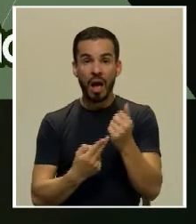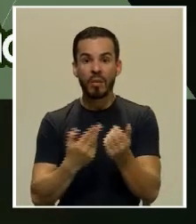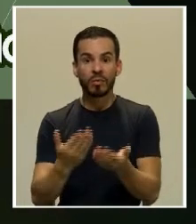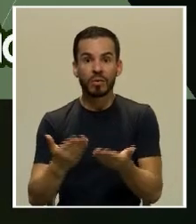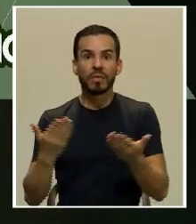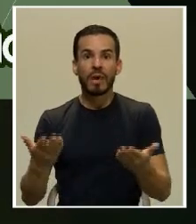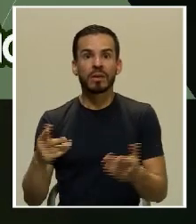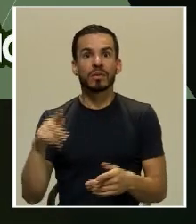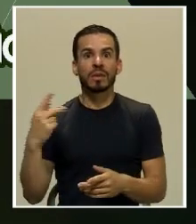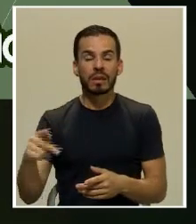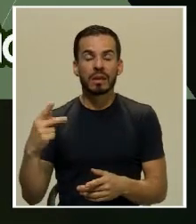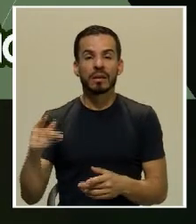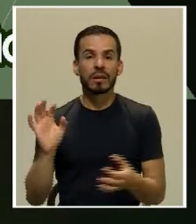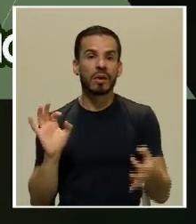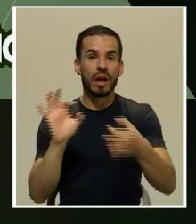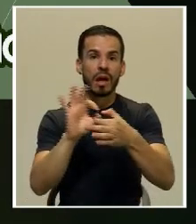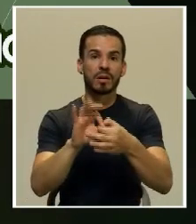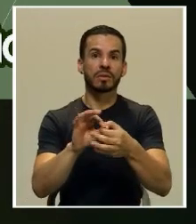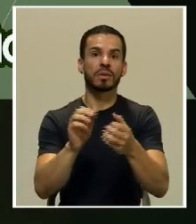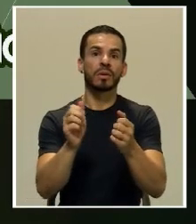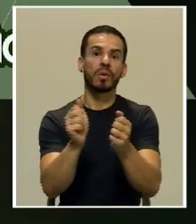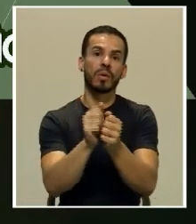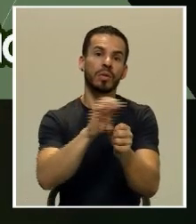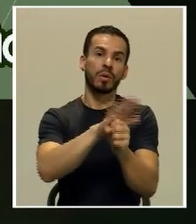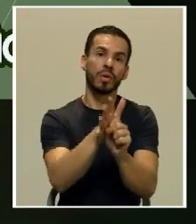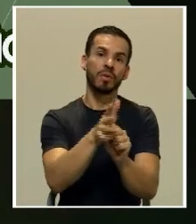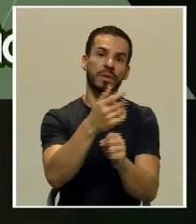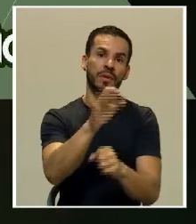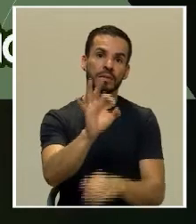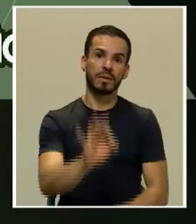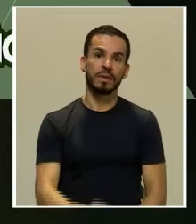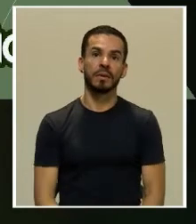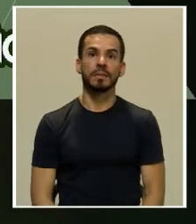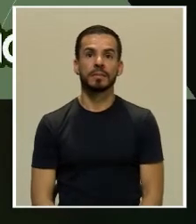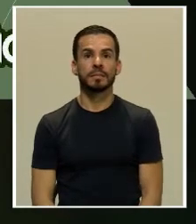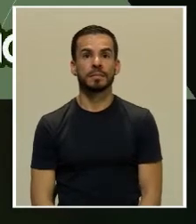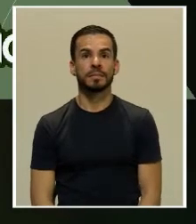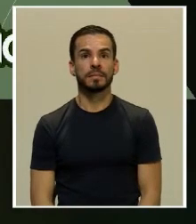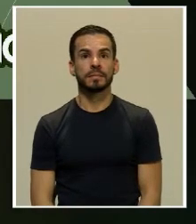factores de riesgo asociados al COVID-19.